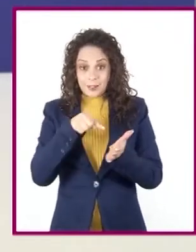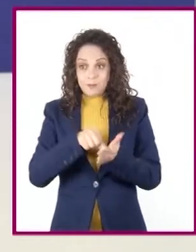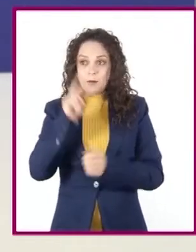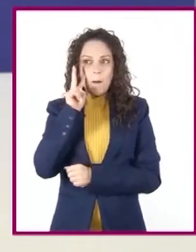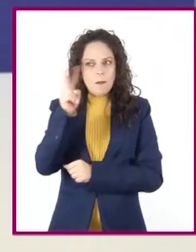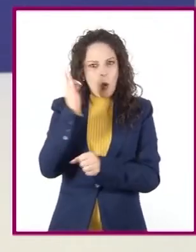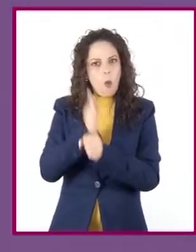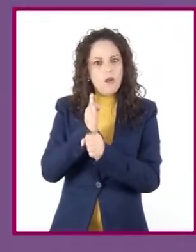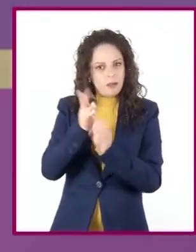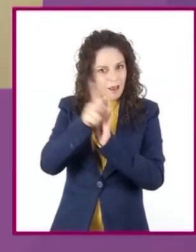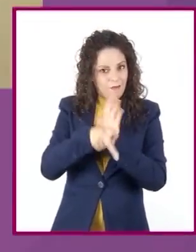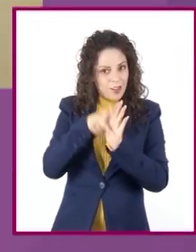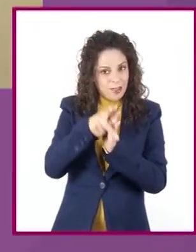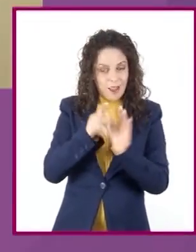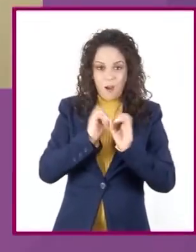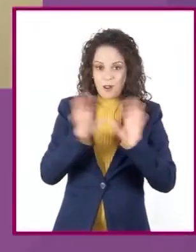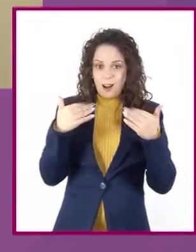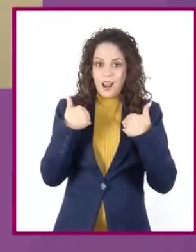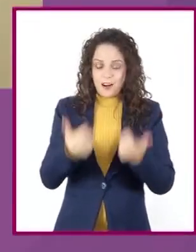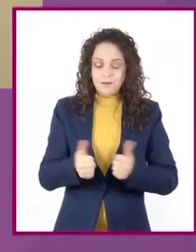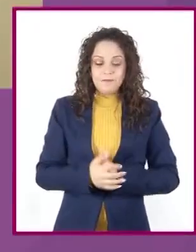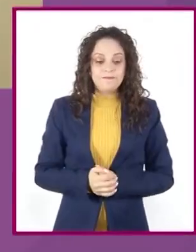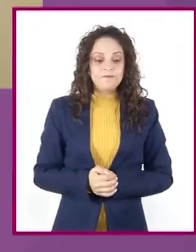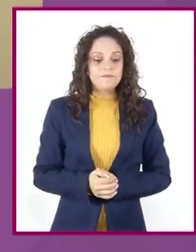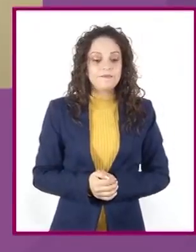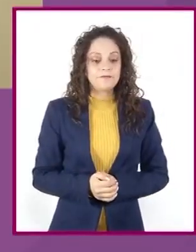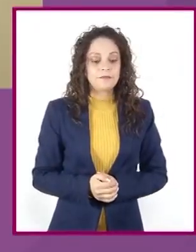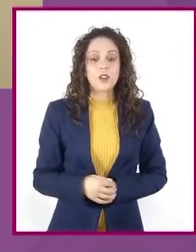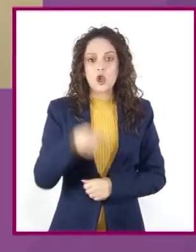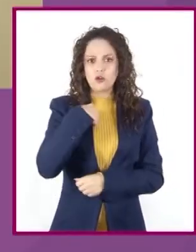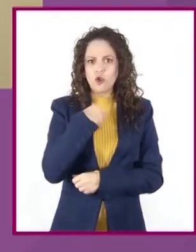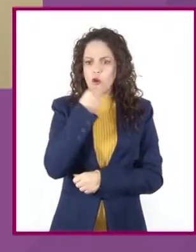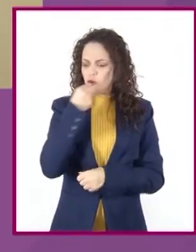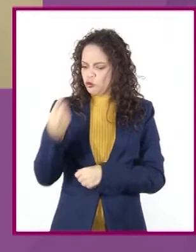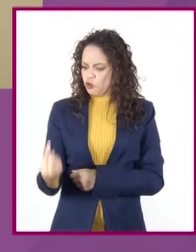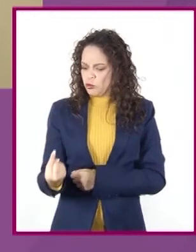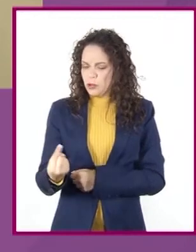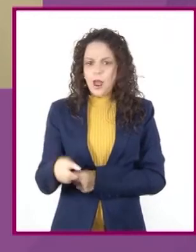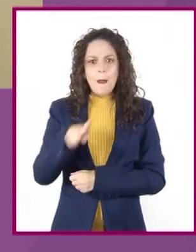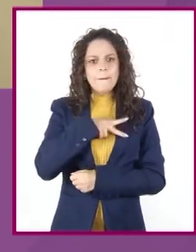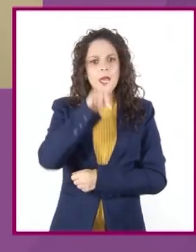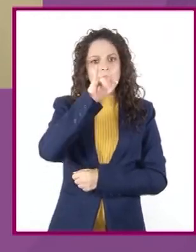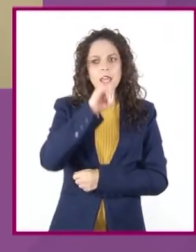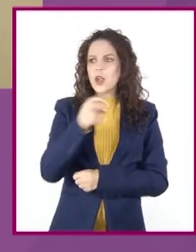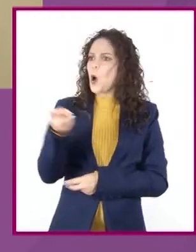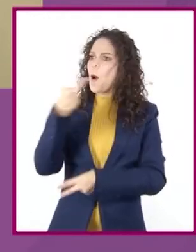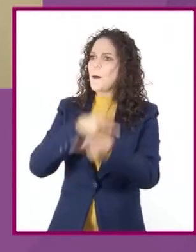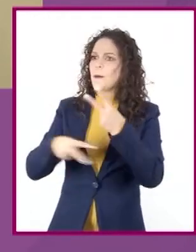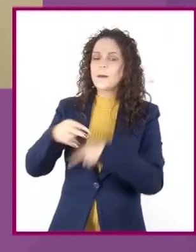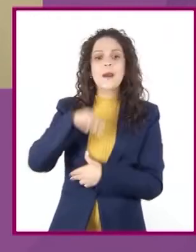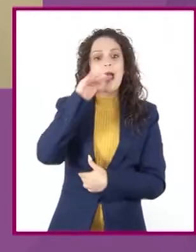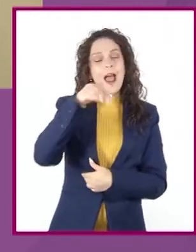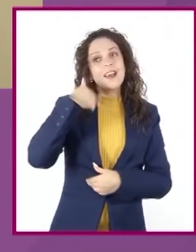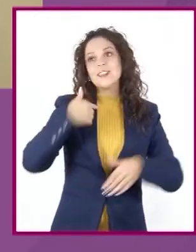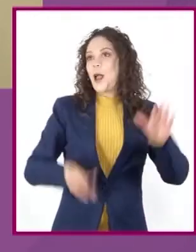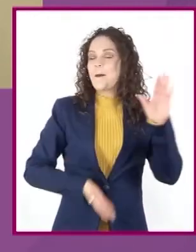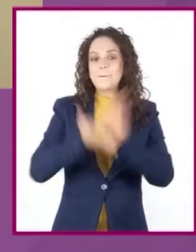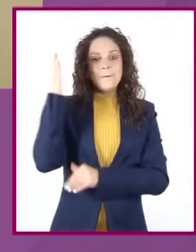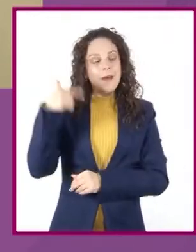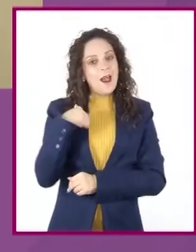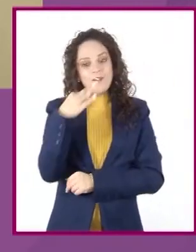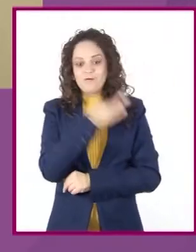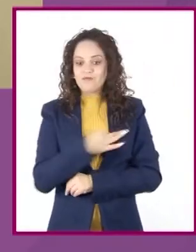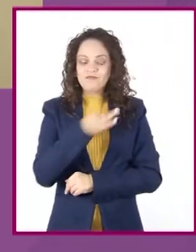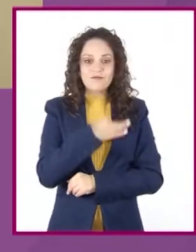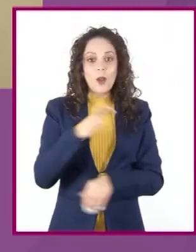video. Todavía era un niño cuando mi tío llegó feliz a despedirse porque se iba a explorar la ciudad de la